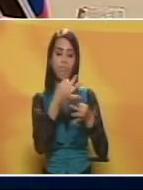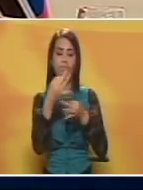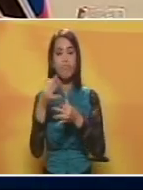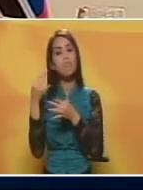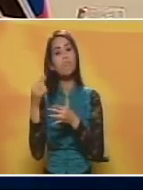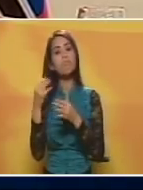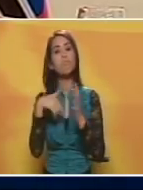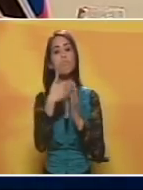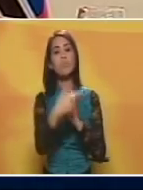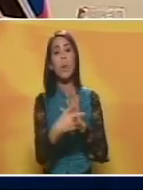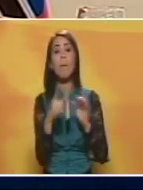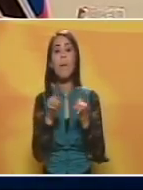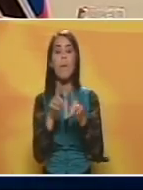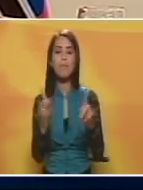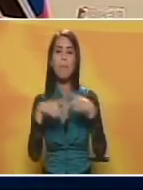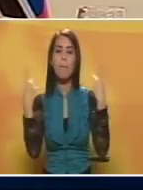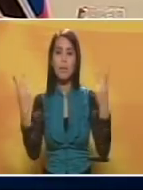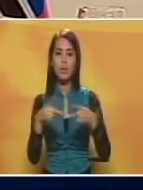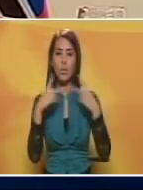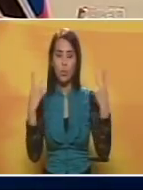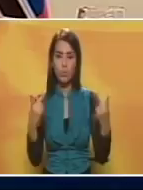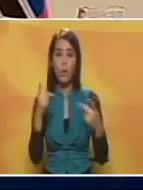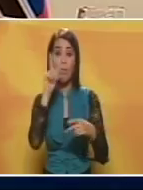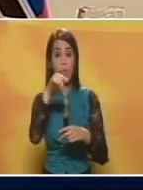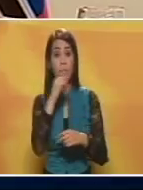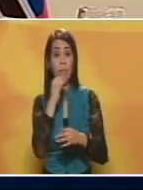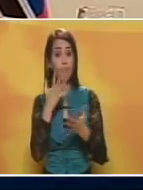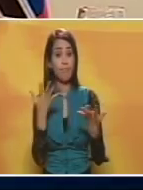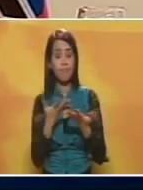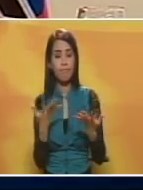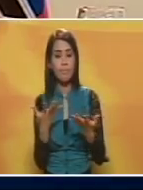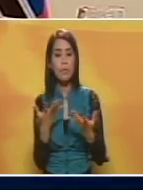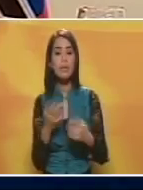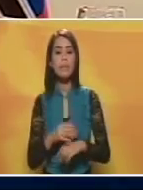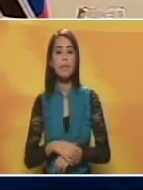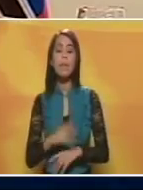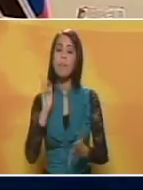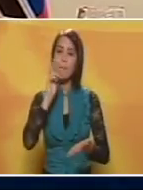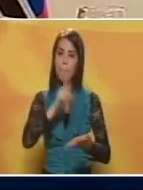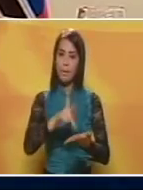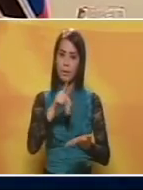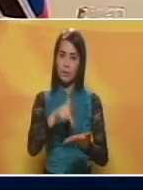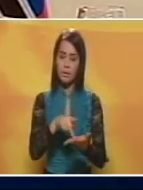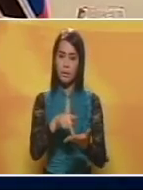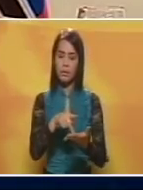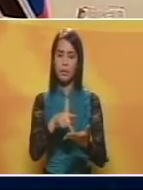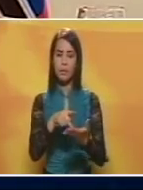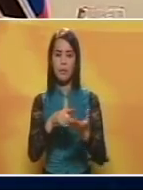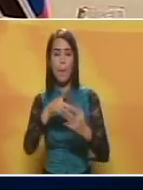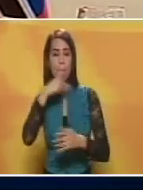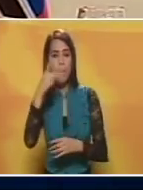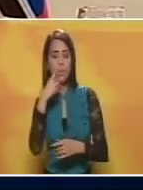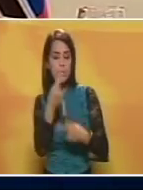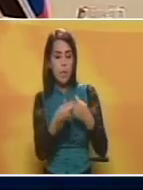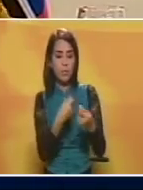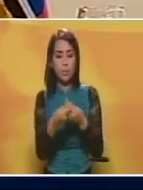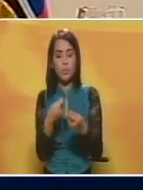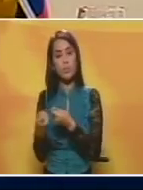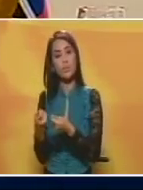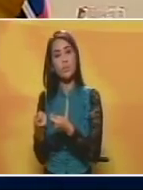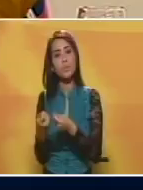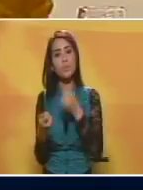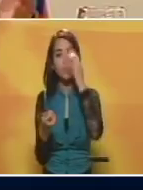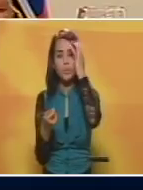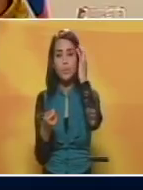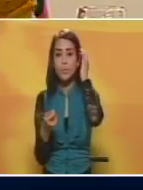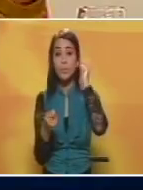medios impresos. Se han llevado también en la Comisión de Participación Política y Financiamiento, también se